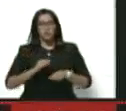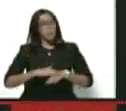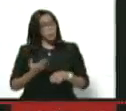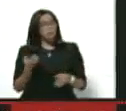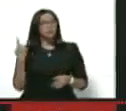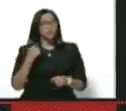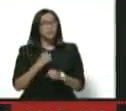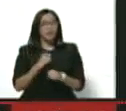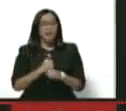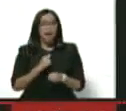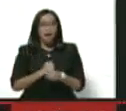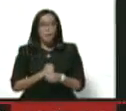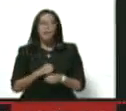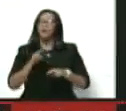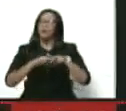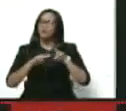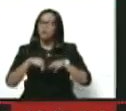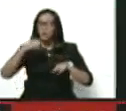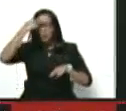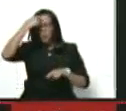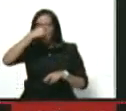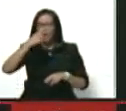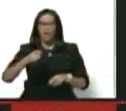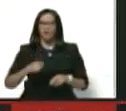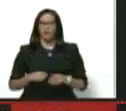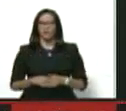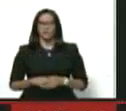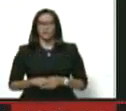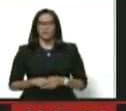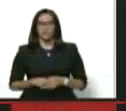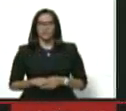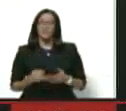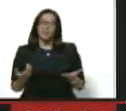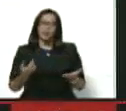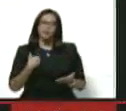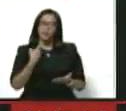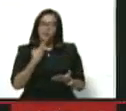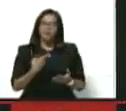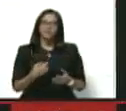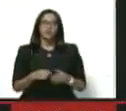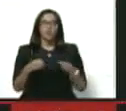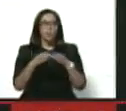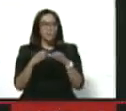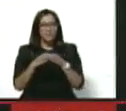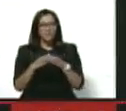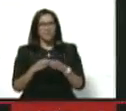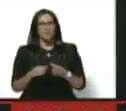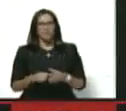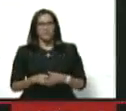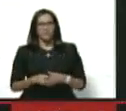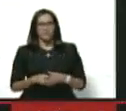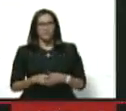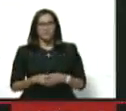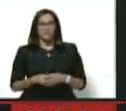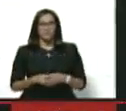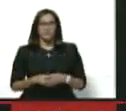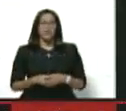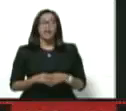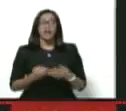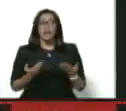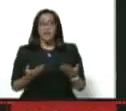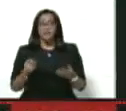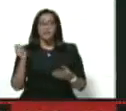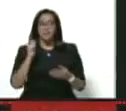trabajamos, construimos pueblos. Es lo que yo le decía a un compañero líder hace meses